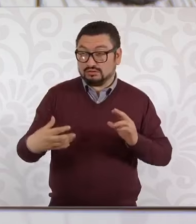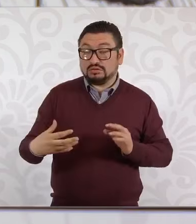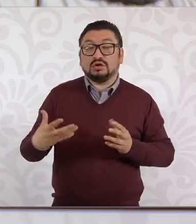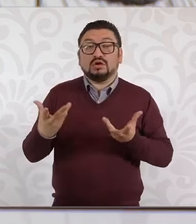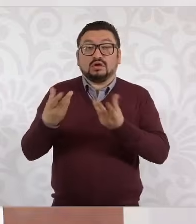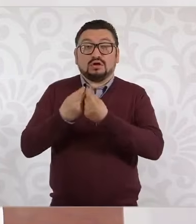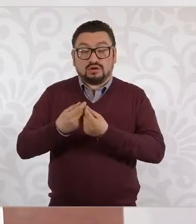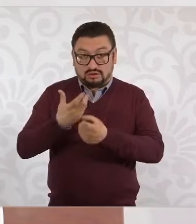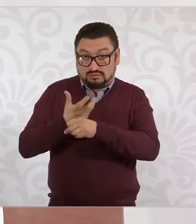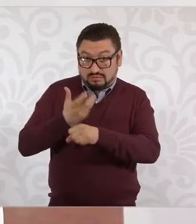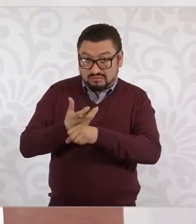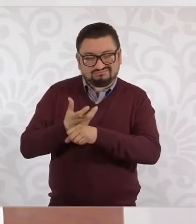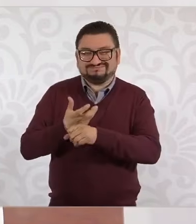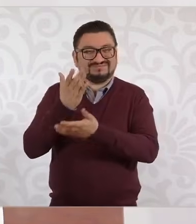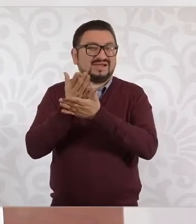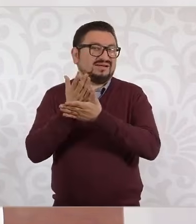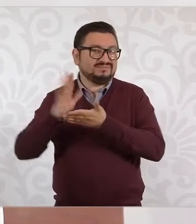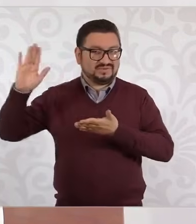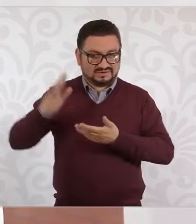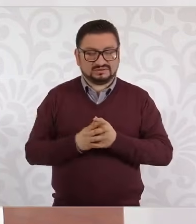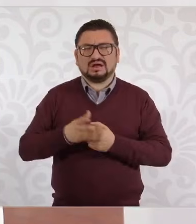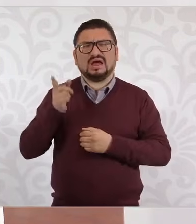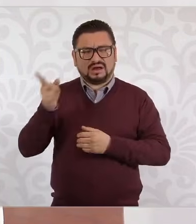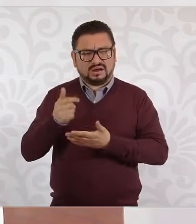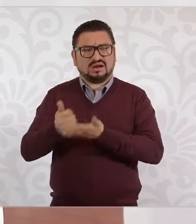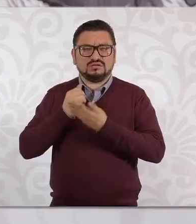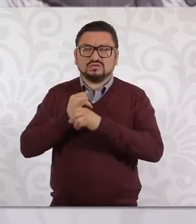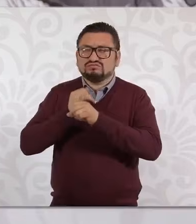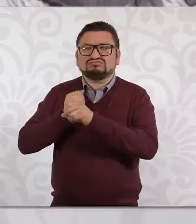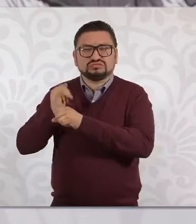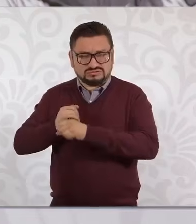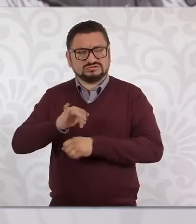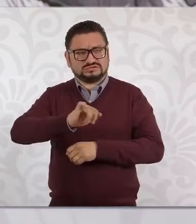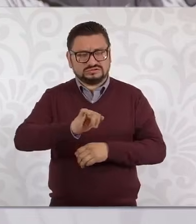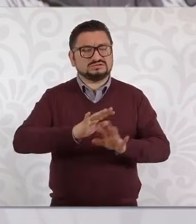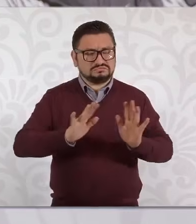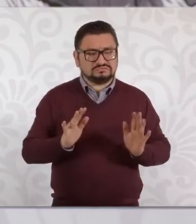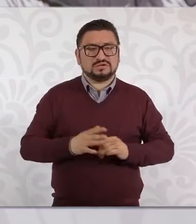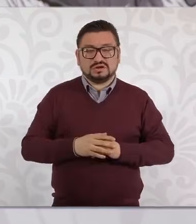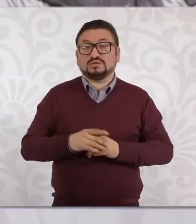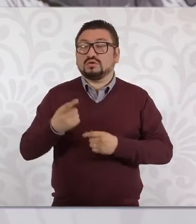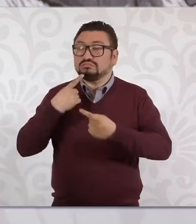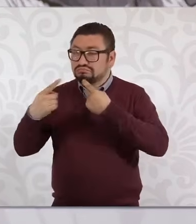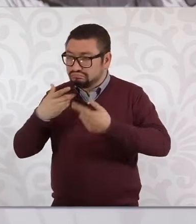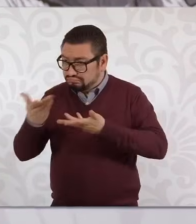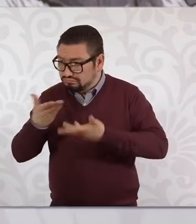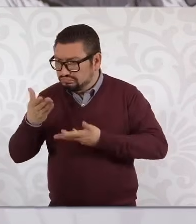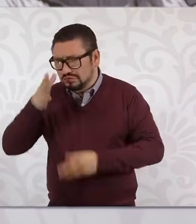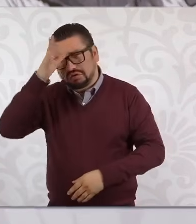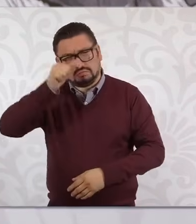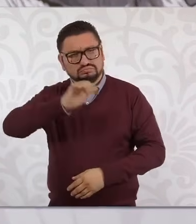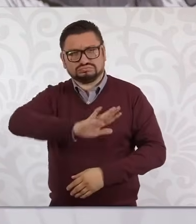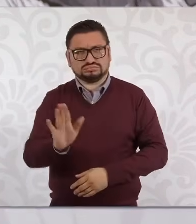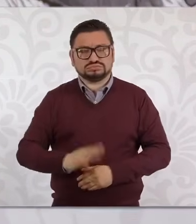instituciones, que nos ayudan con inteligencia en el marco de un entendimiento, pero es